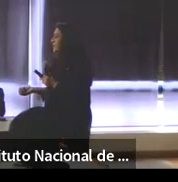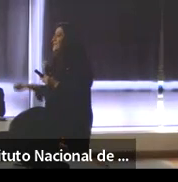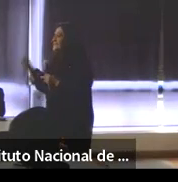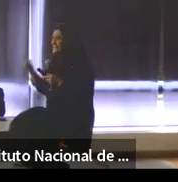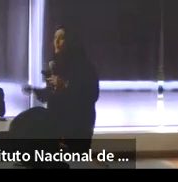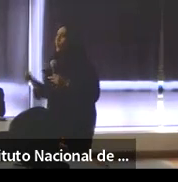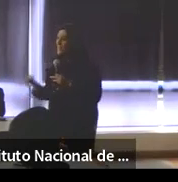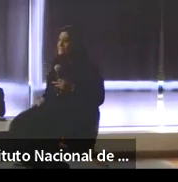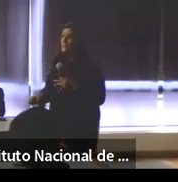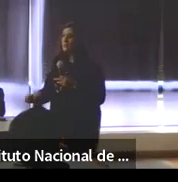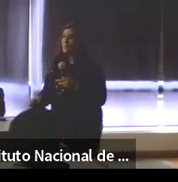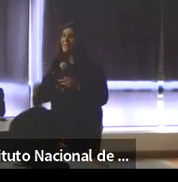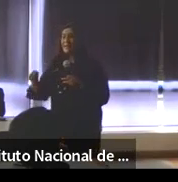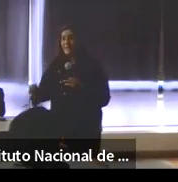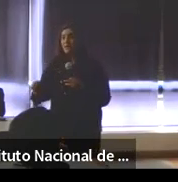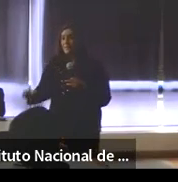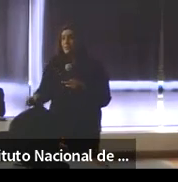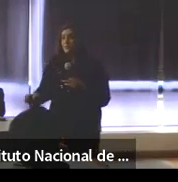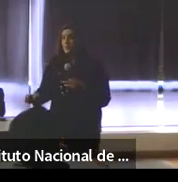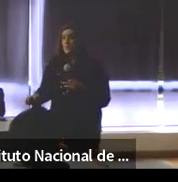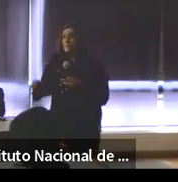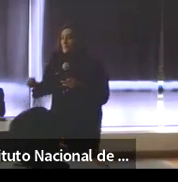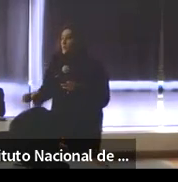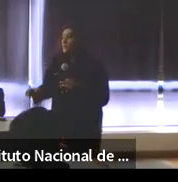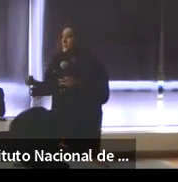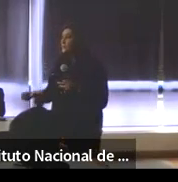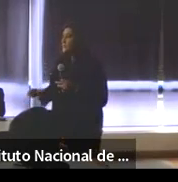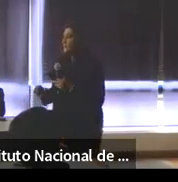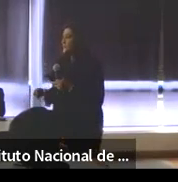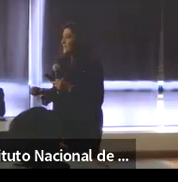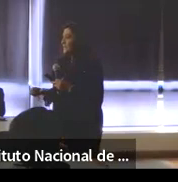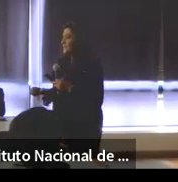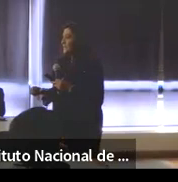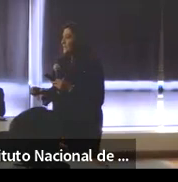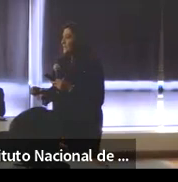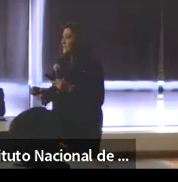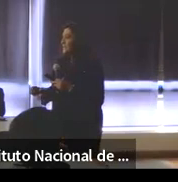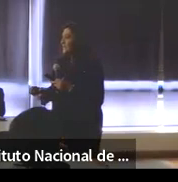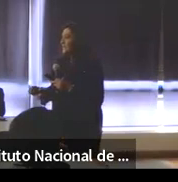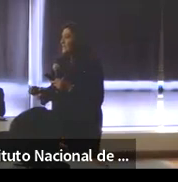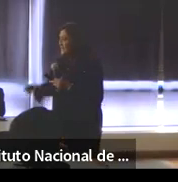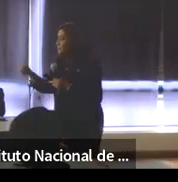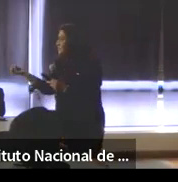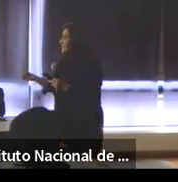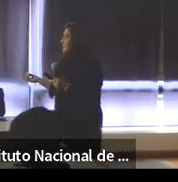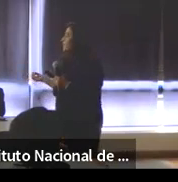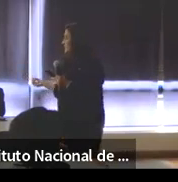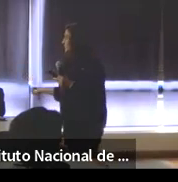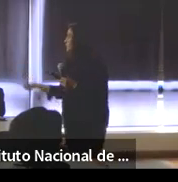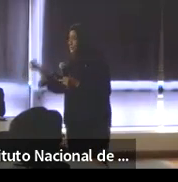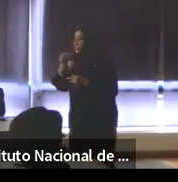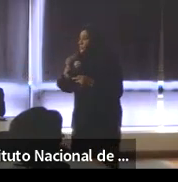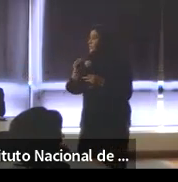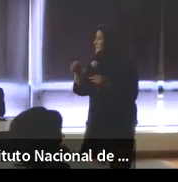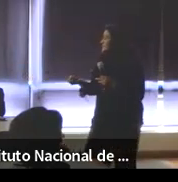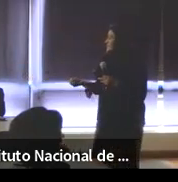importante esté convencido de que la renovación es importante y fundamental y dentro de esta